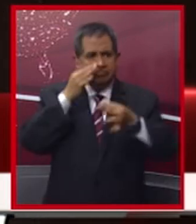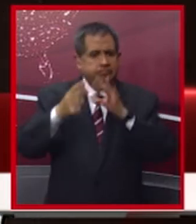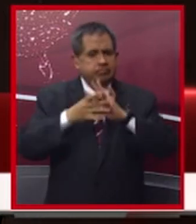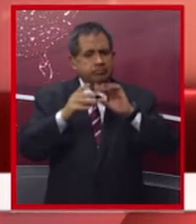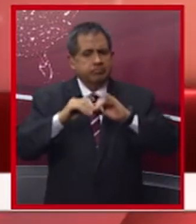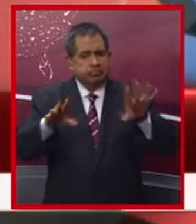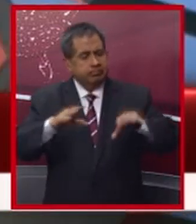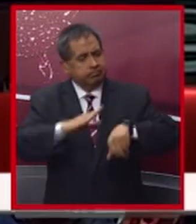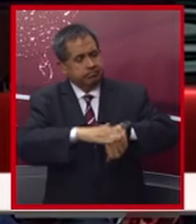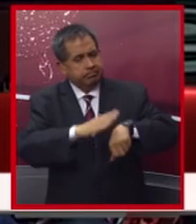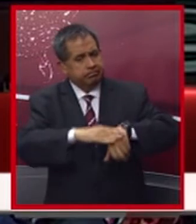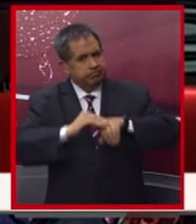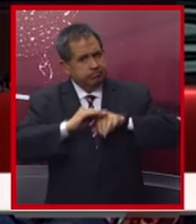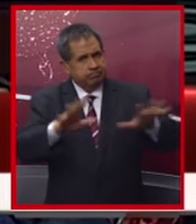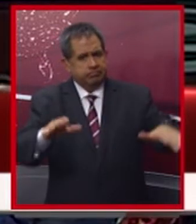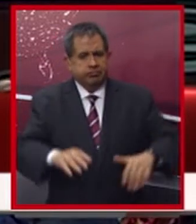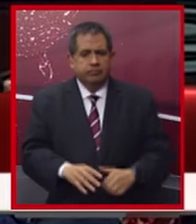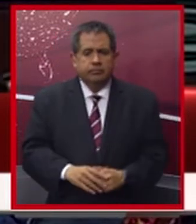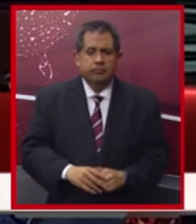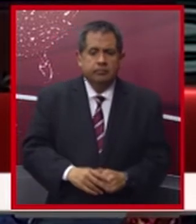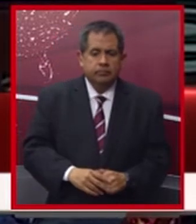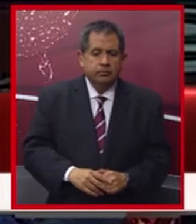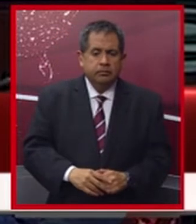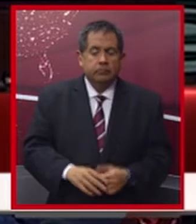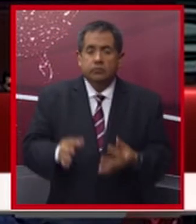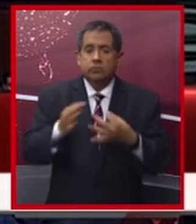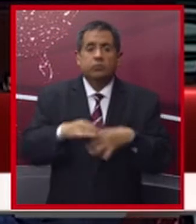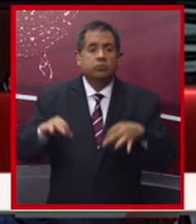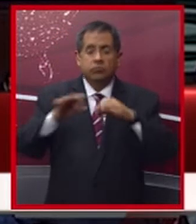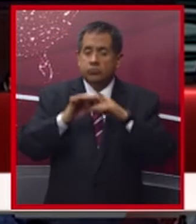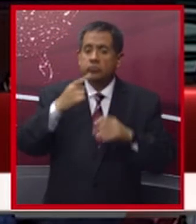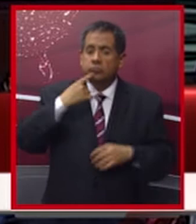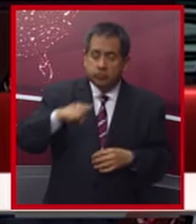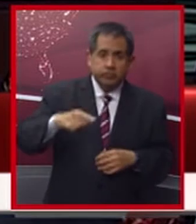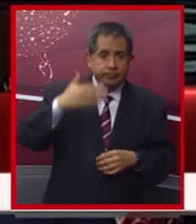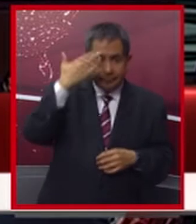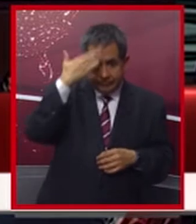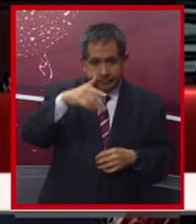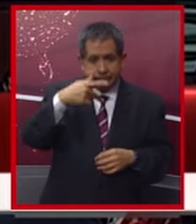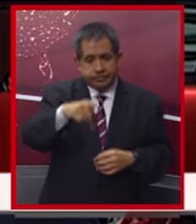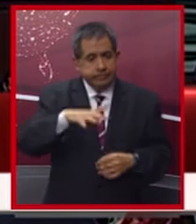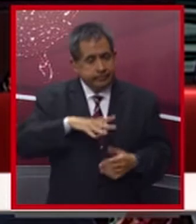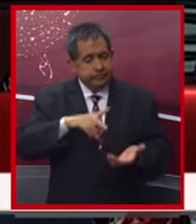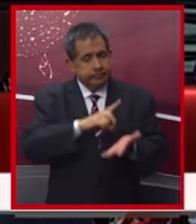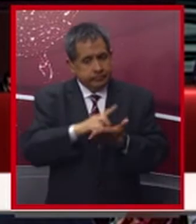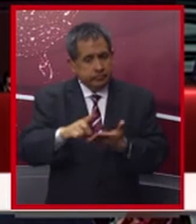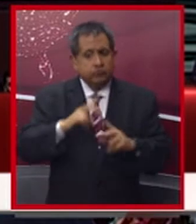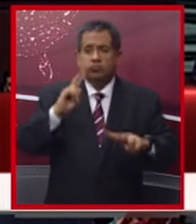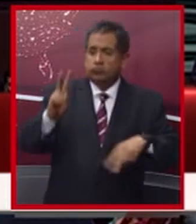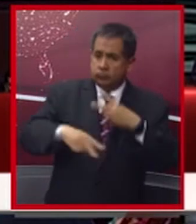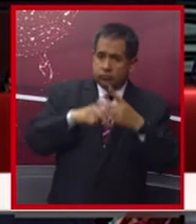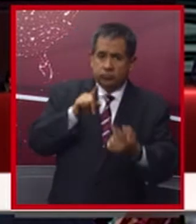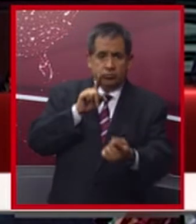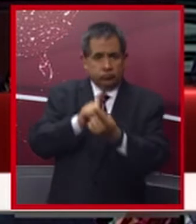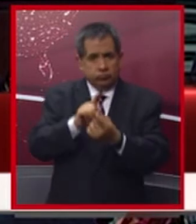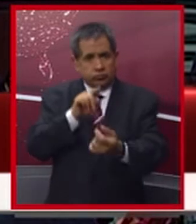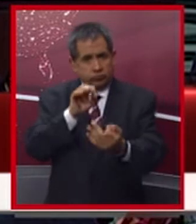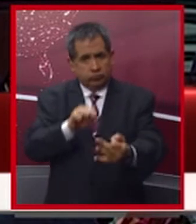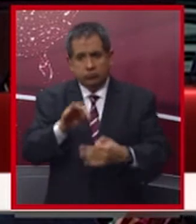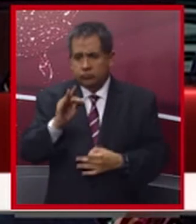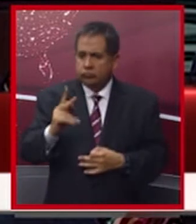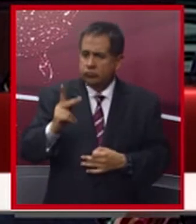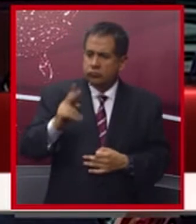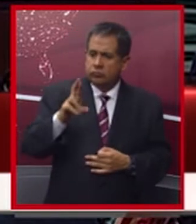para informarnos. Lo importante es que los ciudadanos sepan que tienen estos derechos, que acudan ante la Profeco para